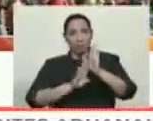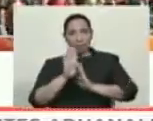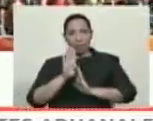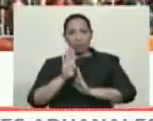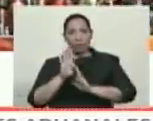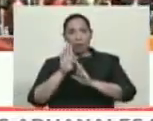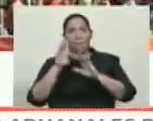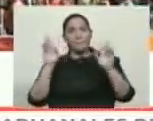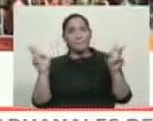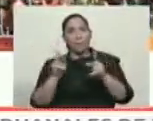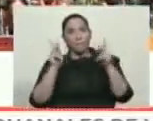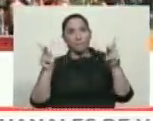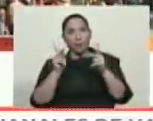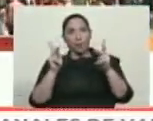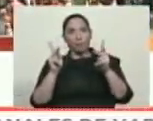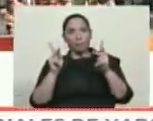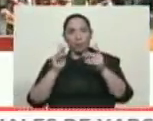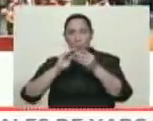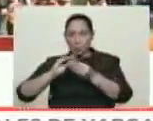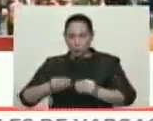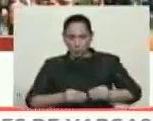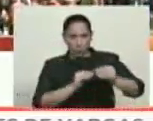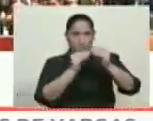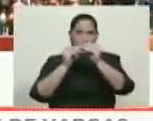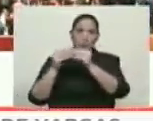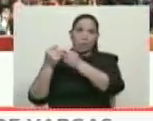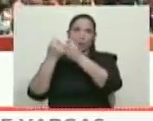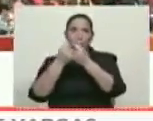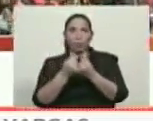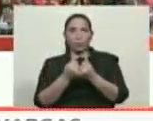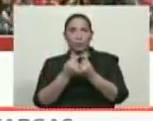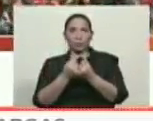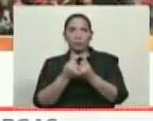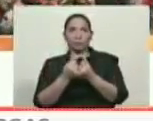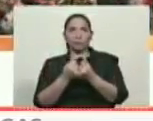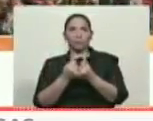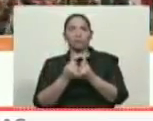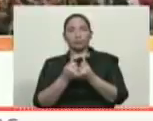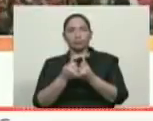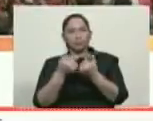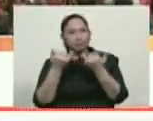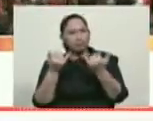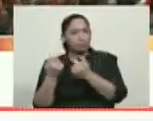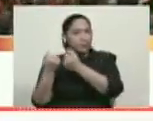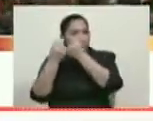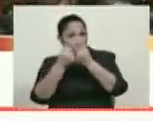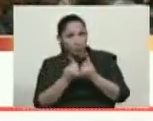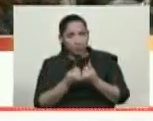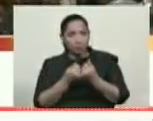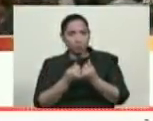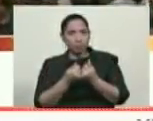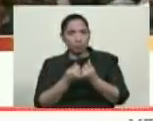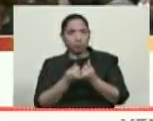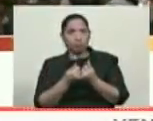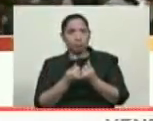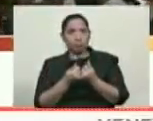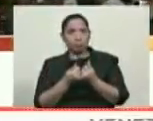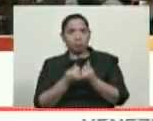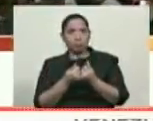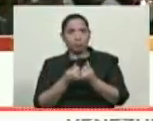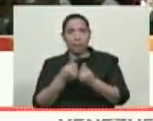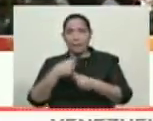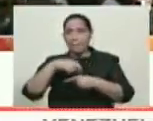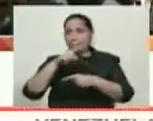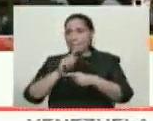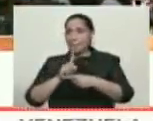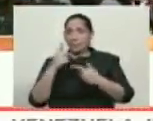en prosperidad, en recuperación económica. La economía ha sido uno de los campos